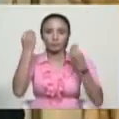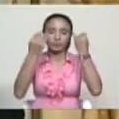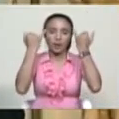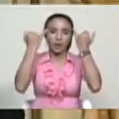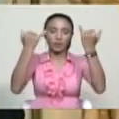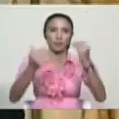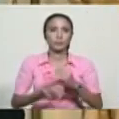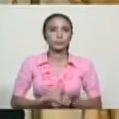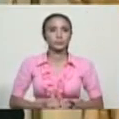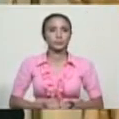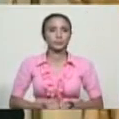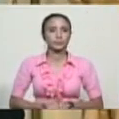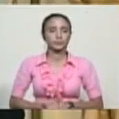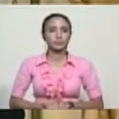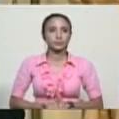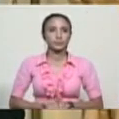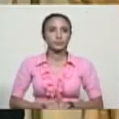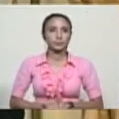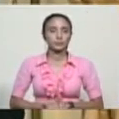quien